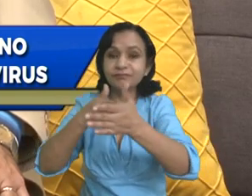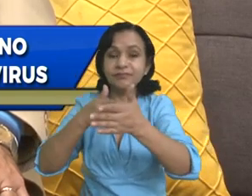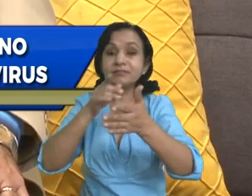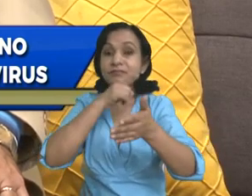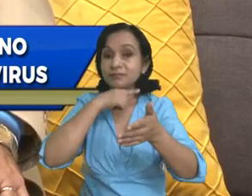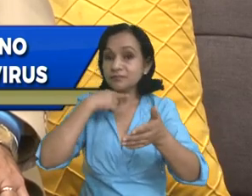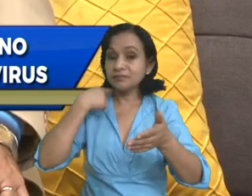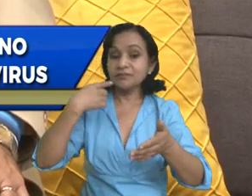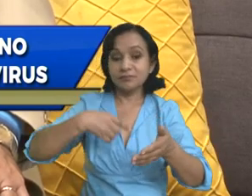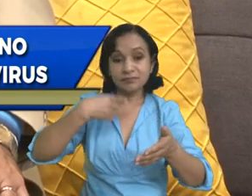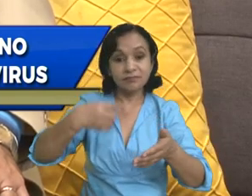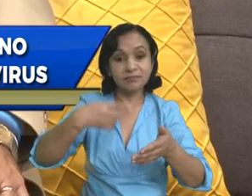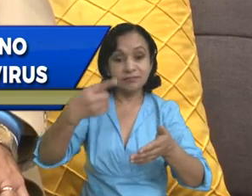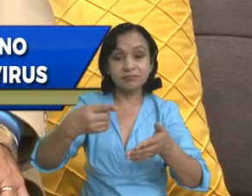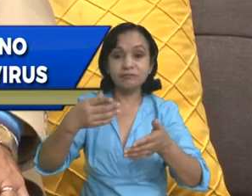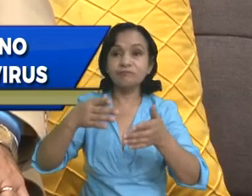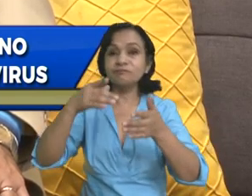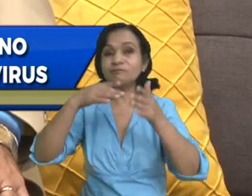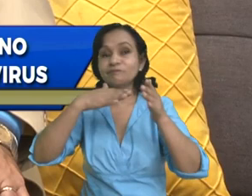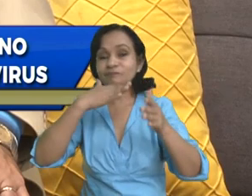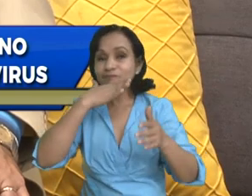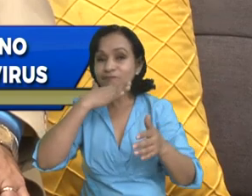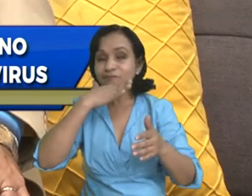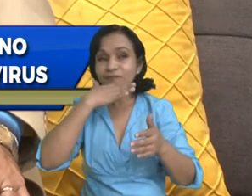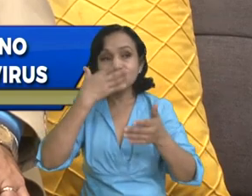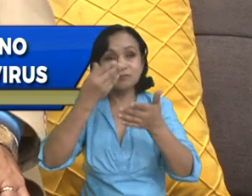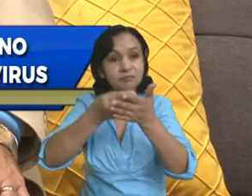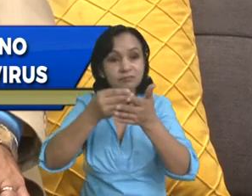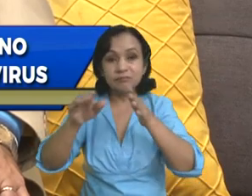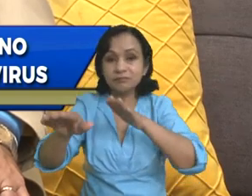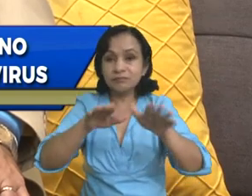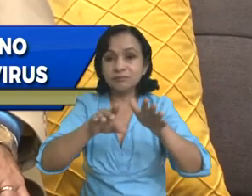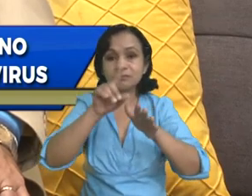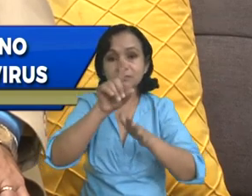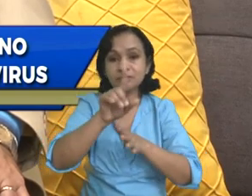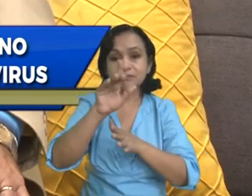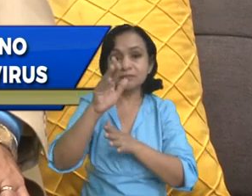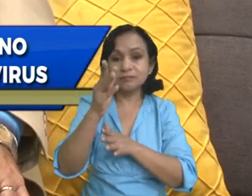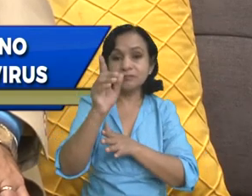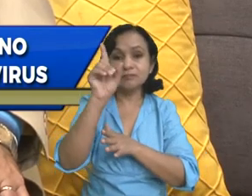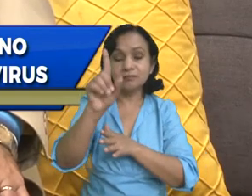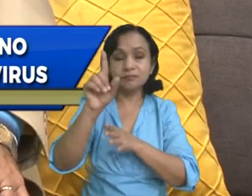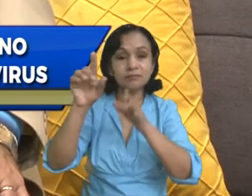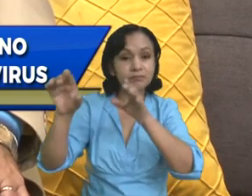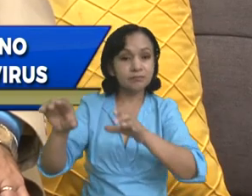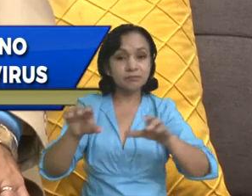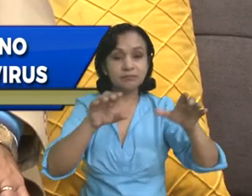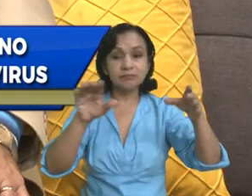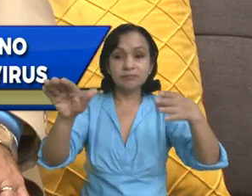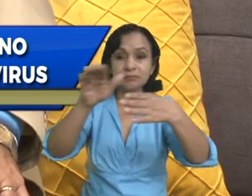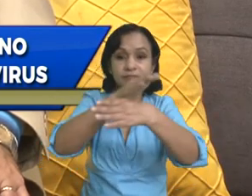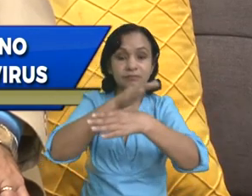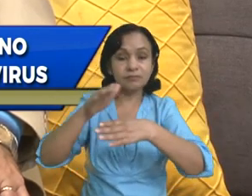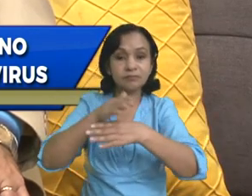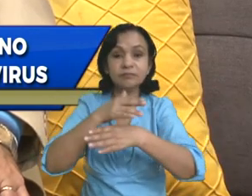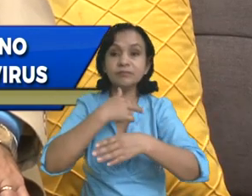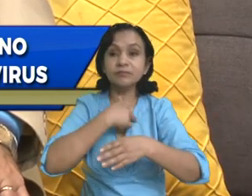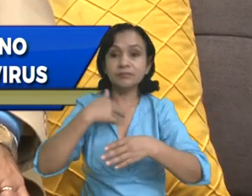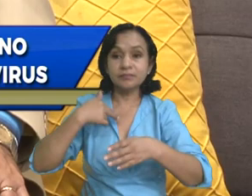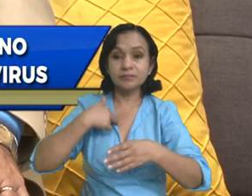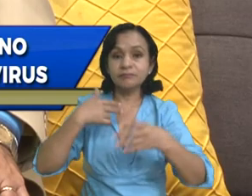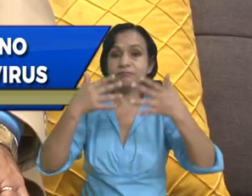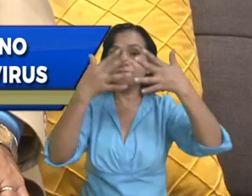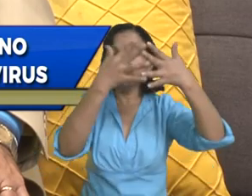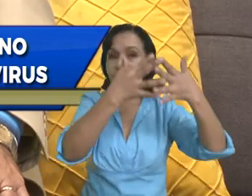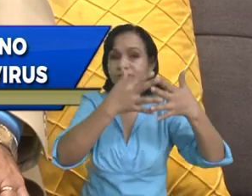realidad del día a día, que se nos hace más difícil. Hay que decir que más de 191 acciones han realizado los